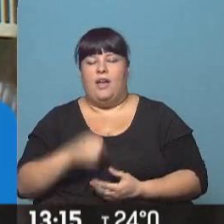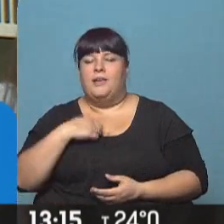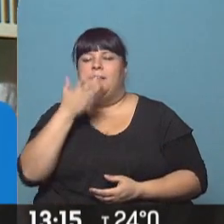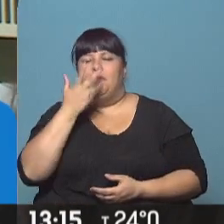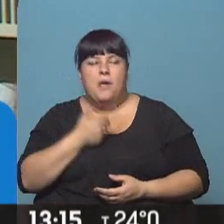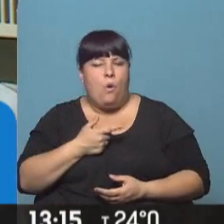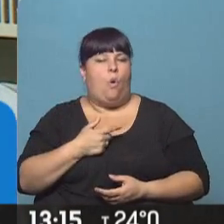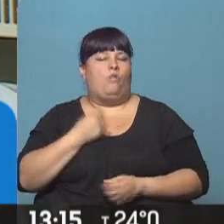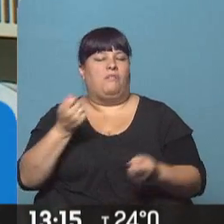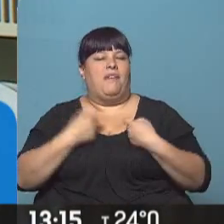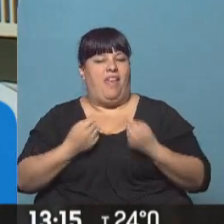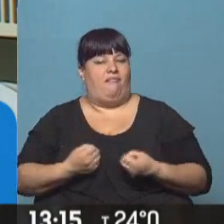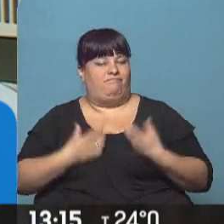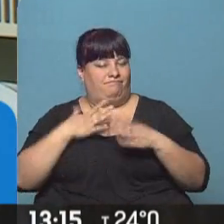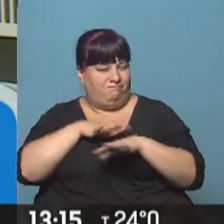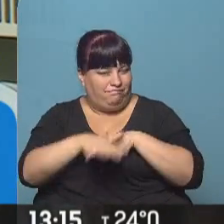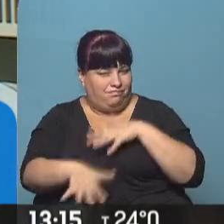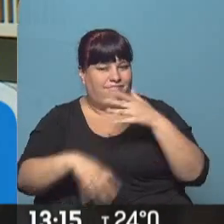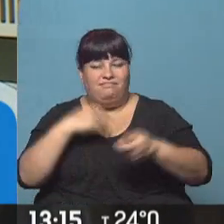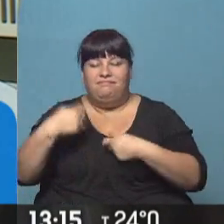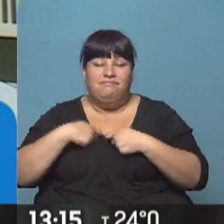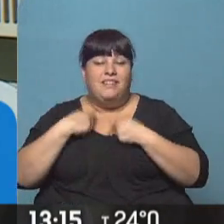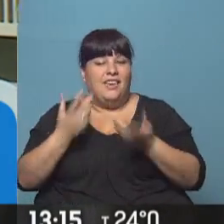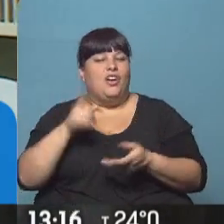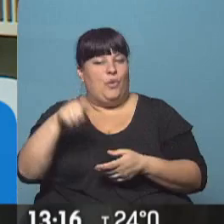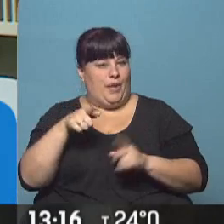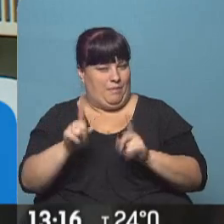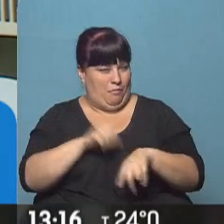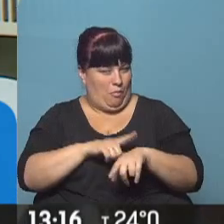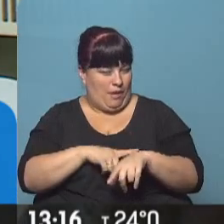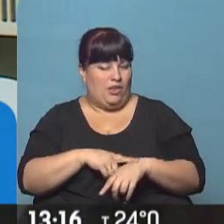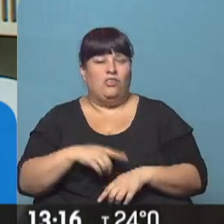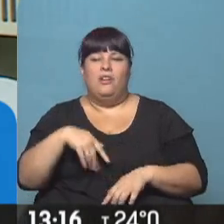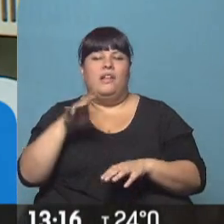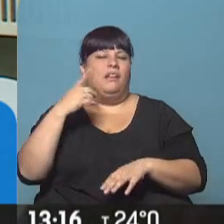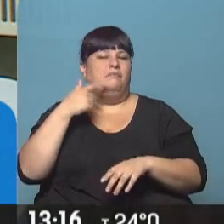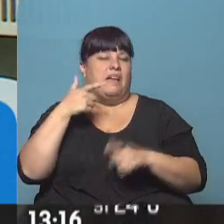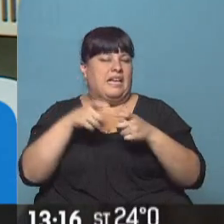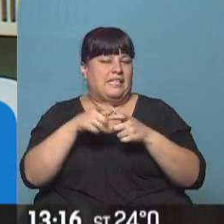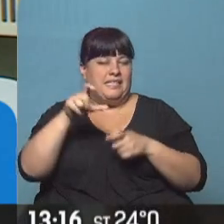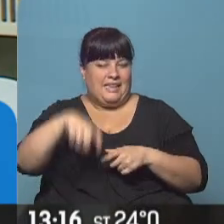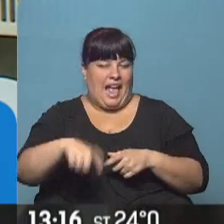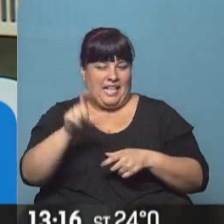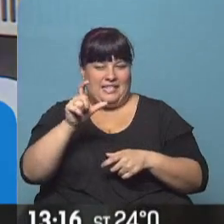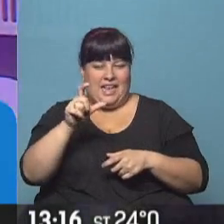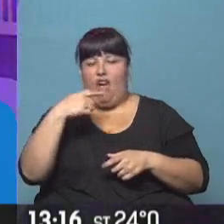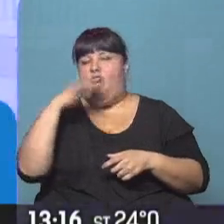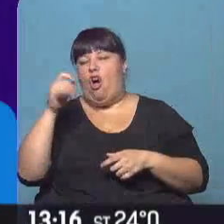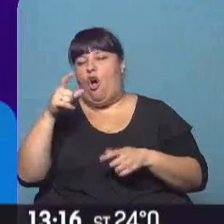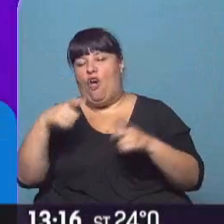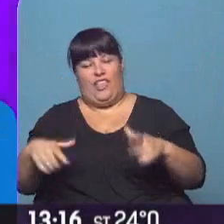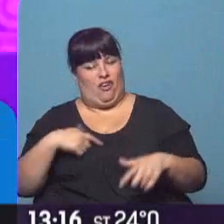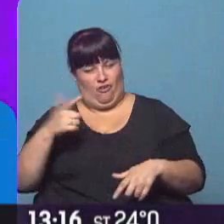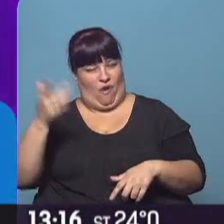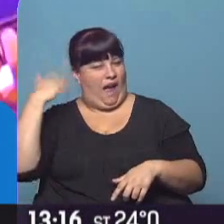gustó y que me influenció y que me incentivó viene de esa época, y en general eran o cassettes o vinilos, y yo no tenía uno,